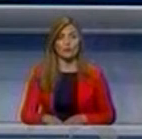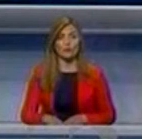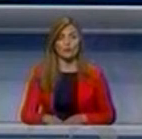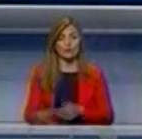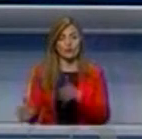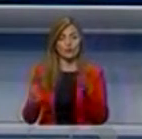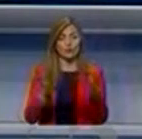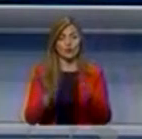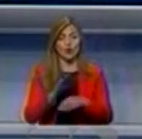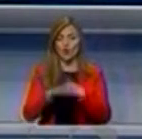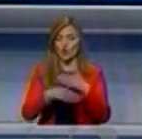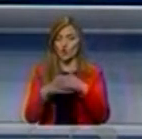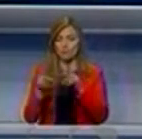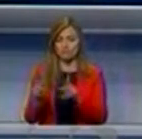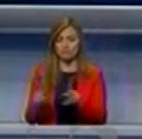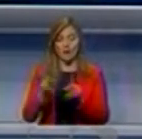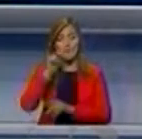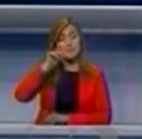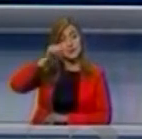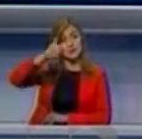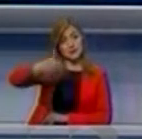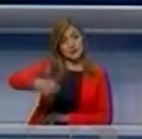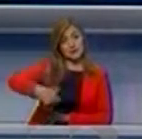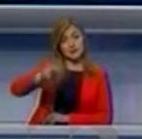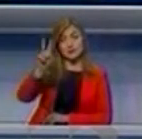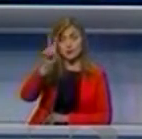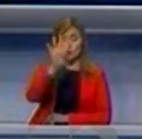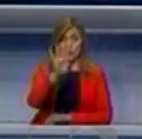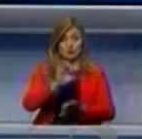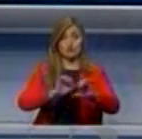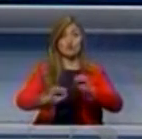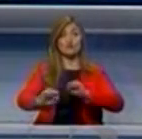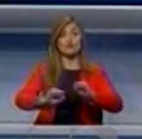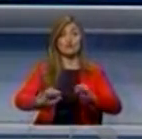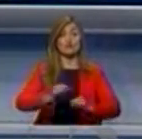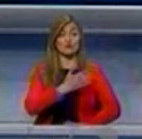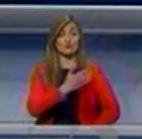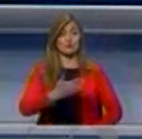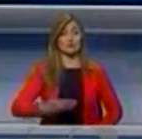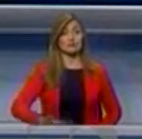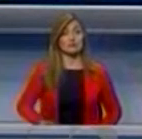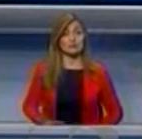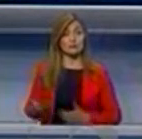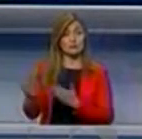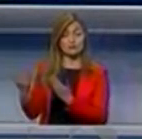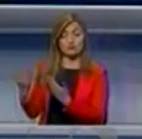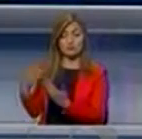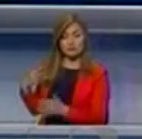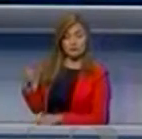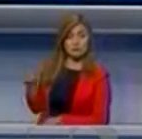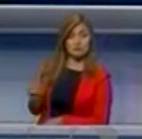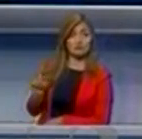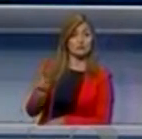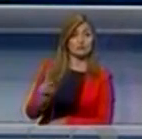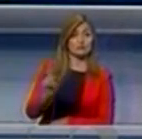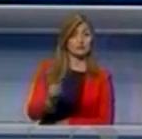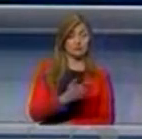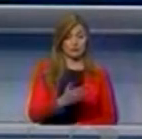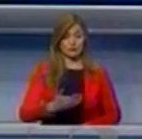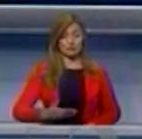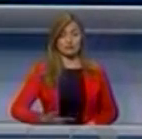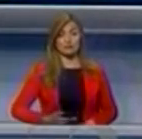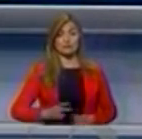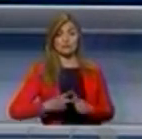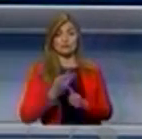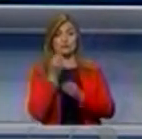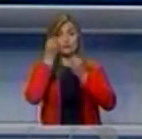A propósito, todo listo para la ceremonia de mañana, 24 de mayo, cuando el presidente de la República acude a la Asamblea Nacional y entregue su